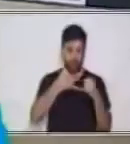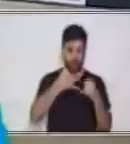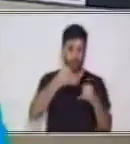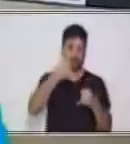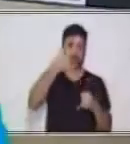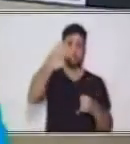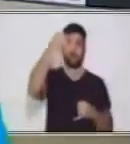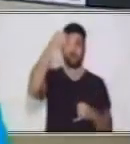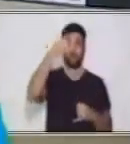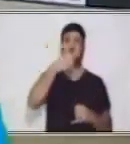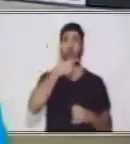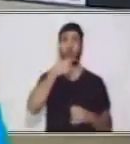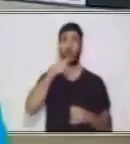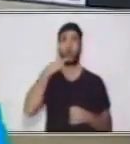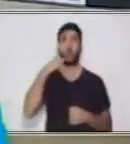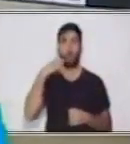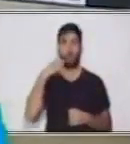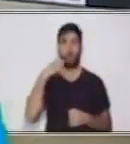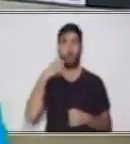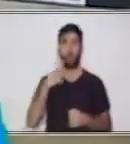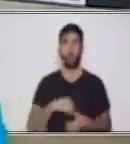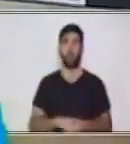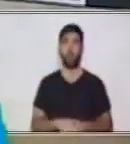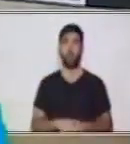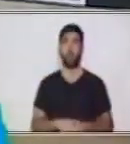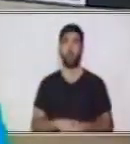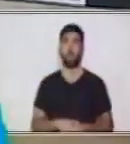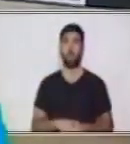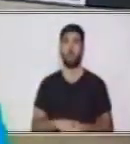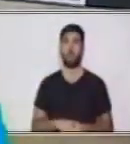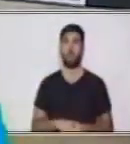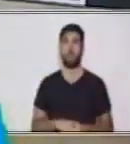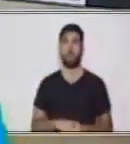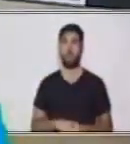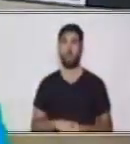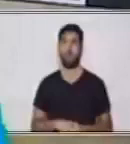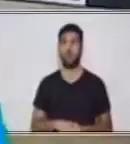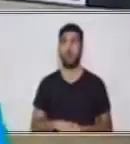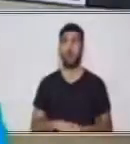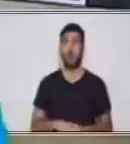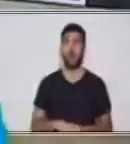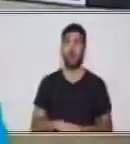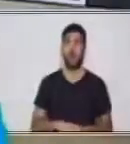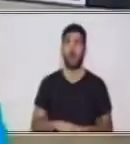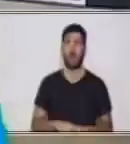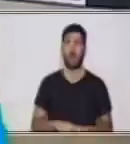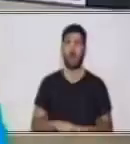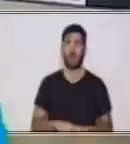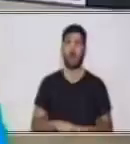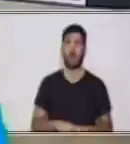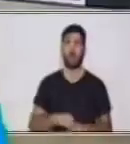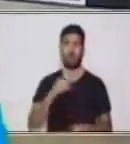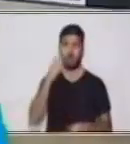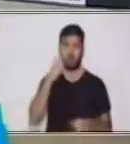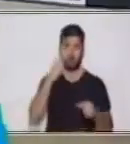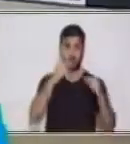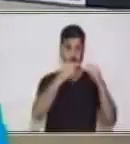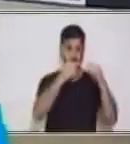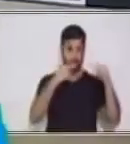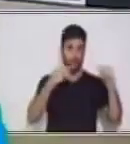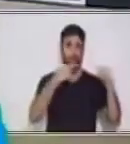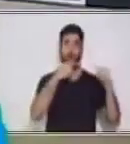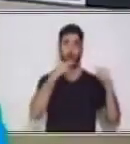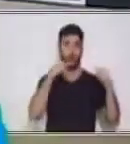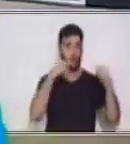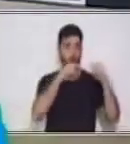que son los primeros 10 para hacer la diferencia y tener ya una base de 10. A las 6 de la mañana la